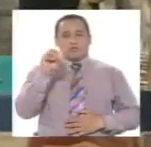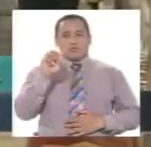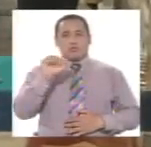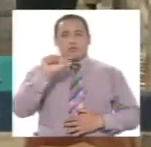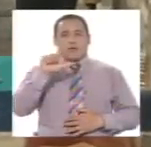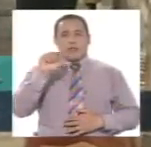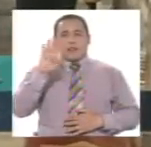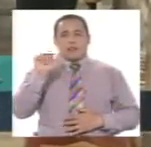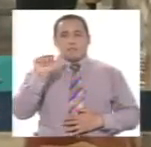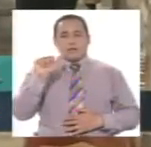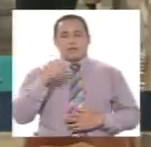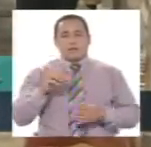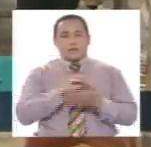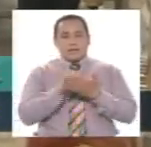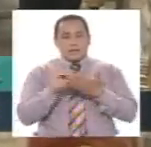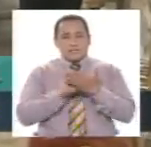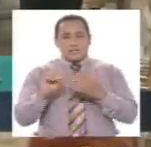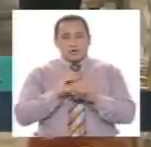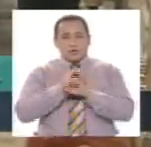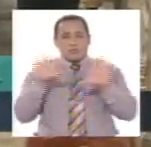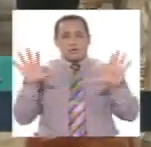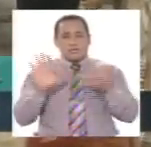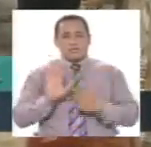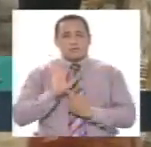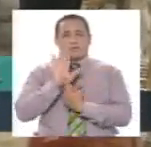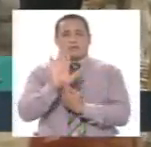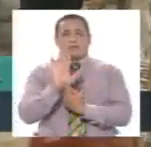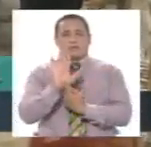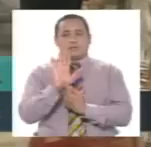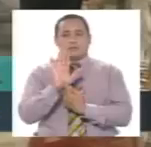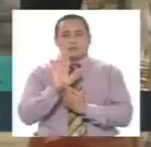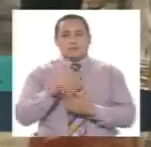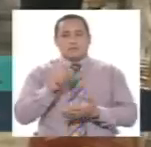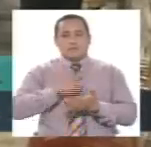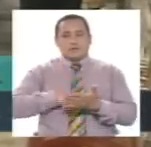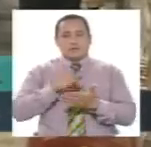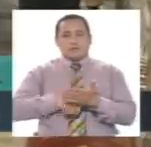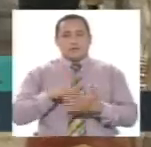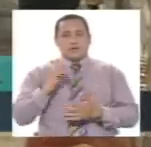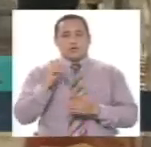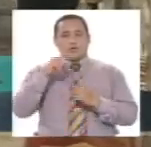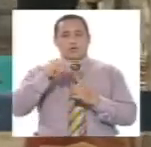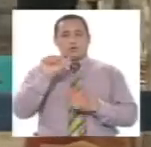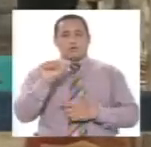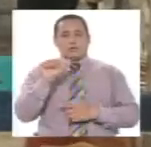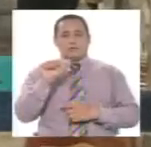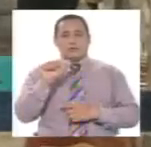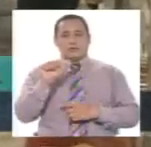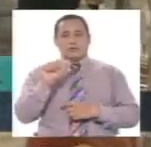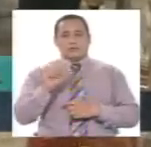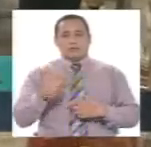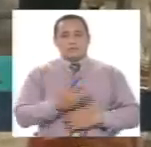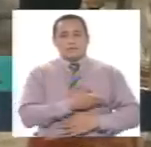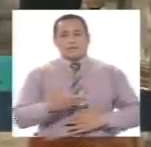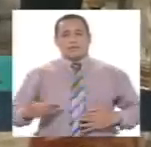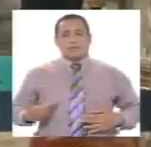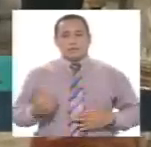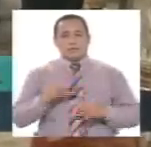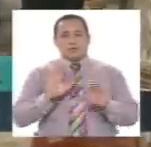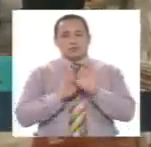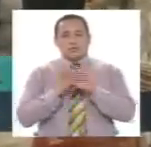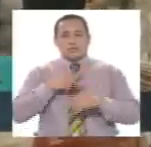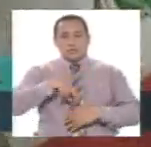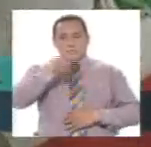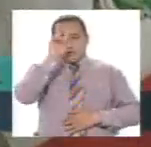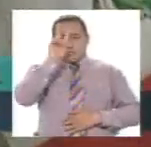Alba. Regístrese, comuníquese y publíquese. Firma Ollanta Humala Tasso, Presidente